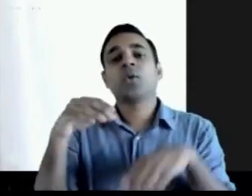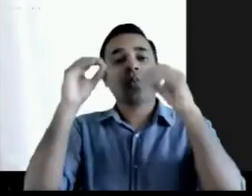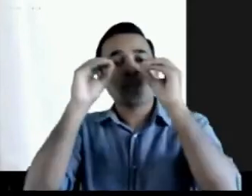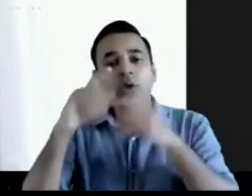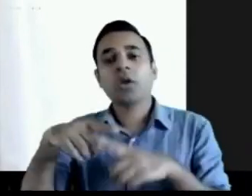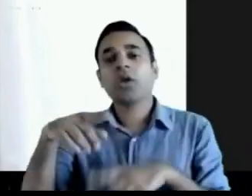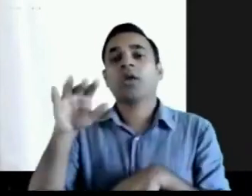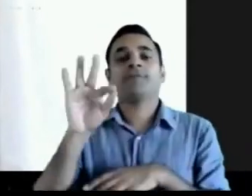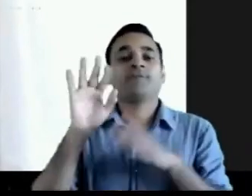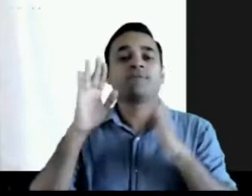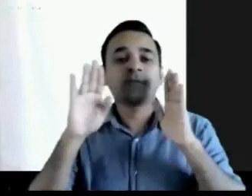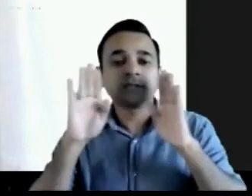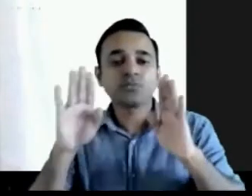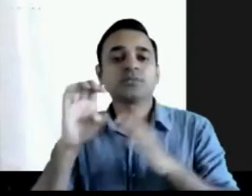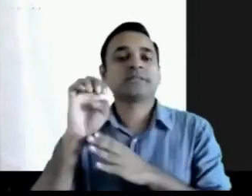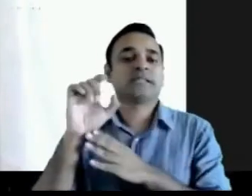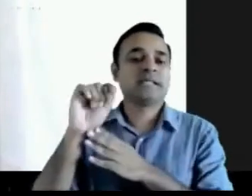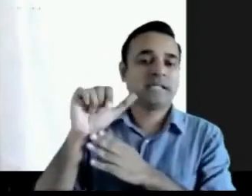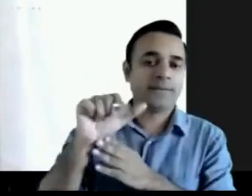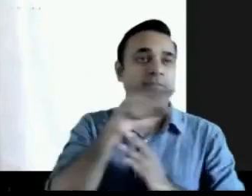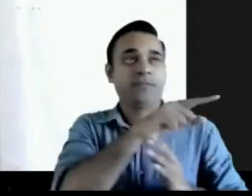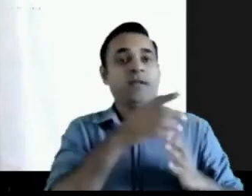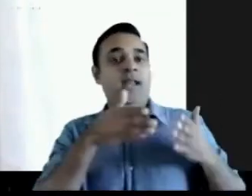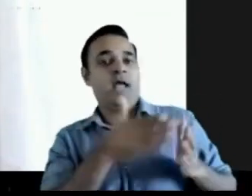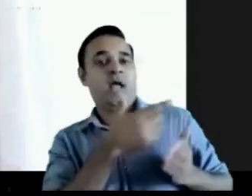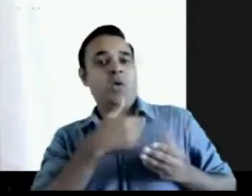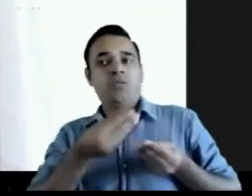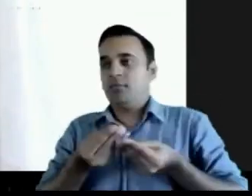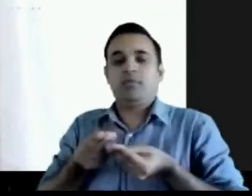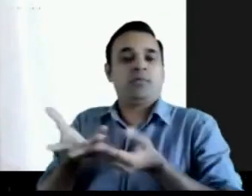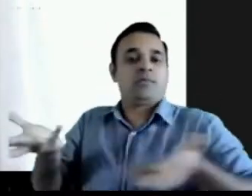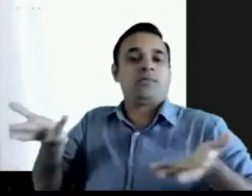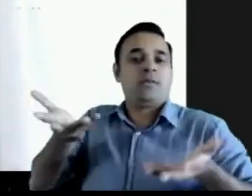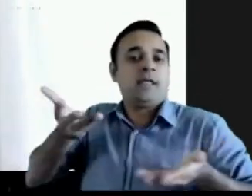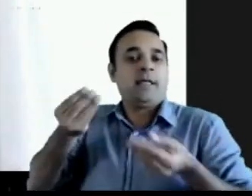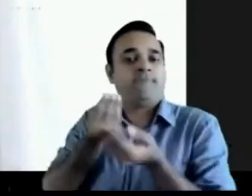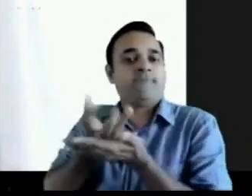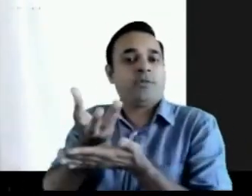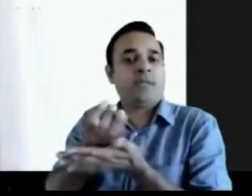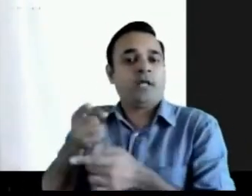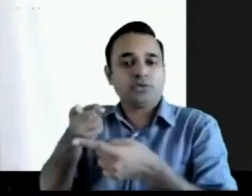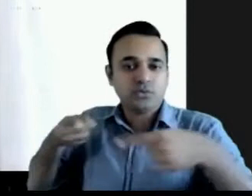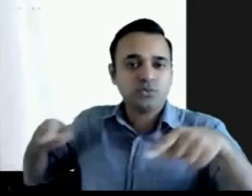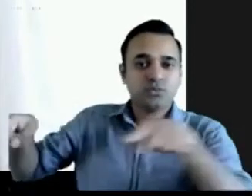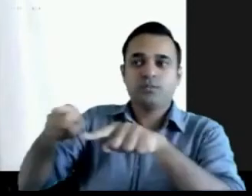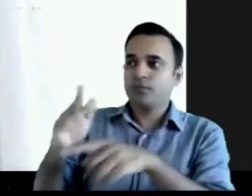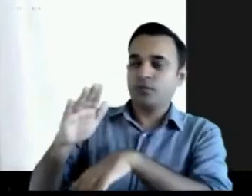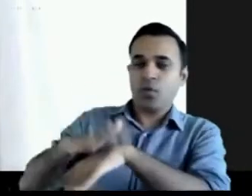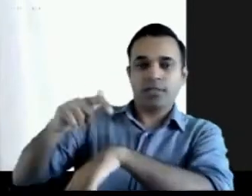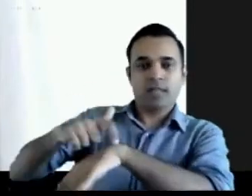poder trabajar en temas de planificación y desarrollo más oportunamente